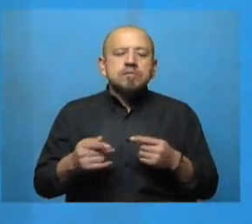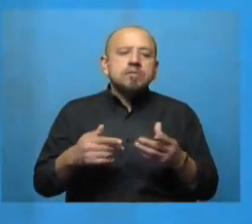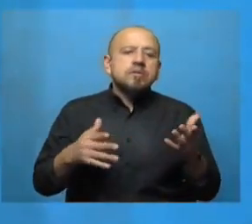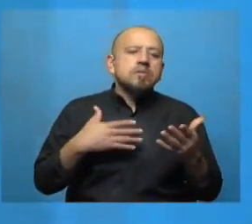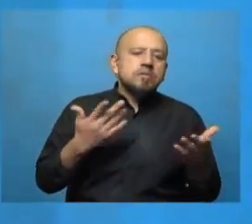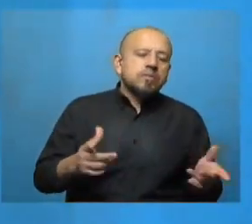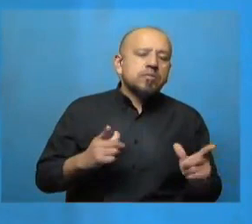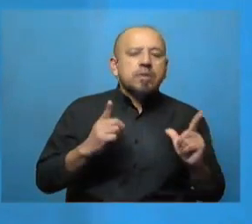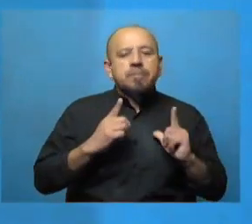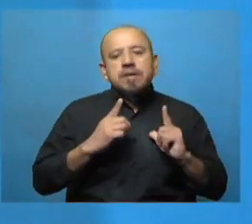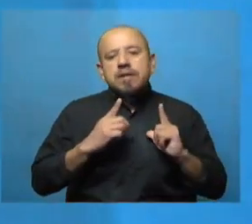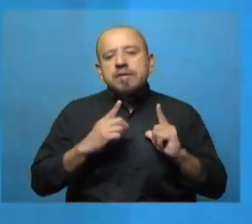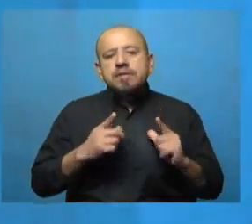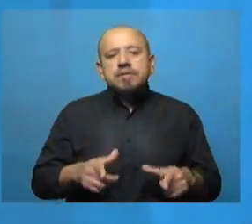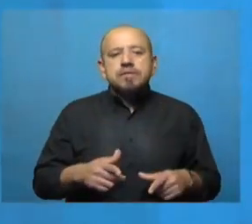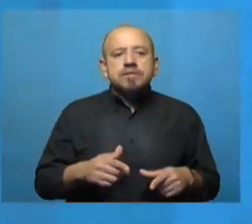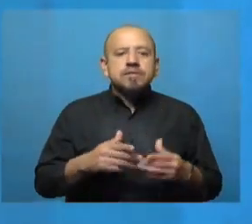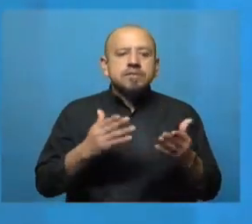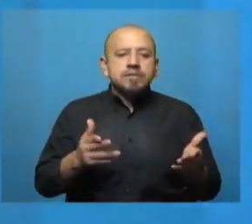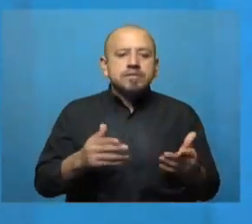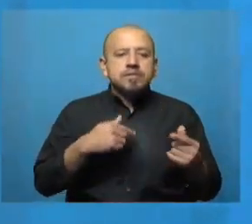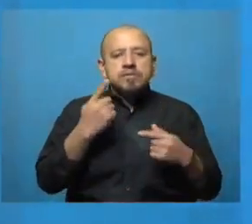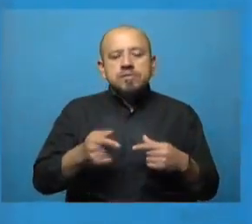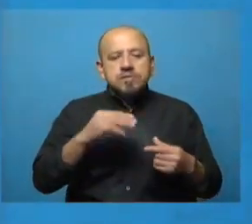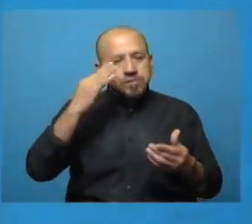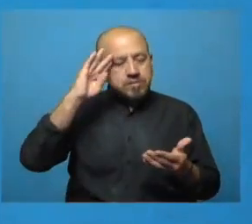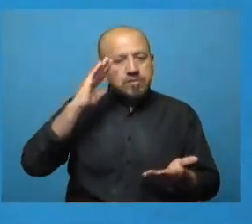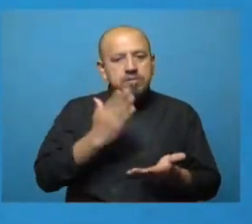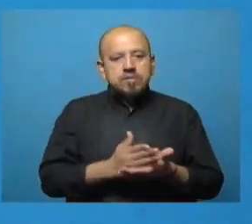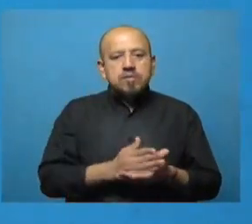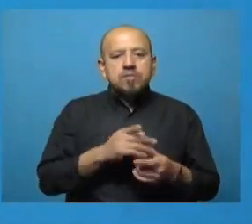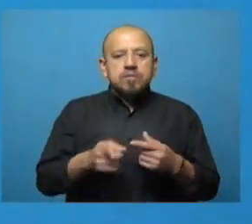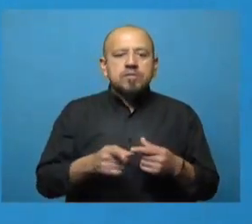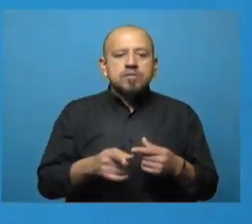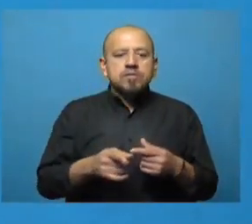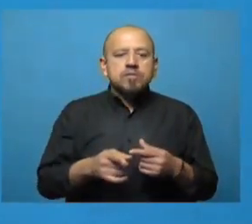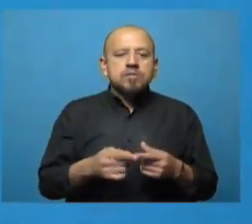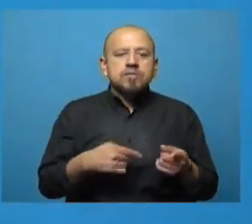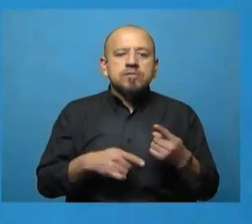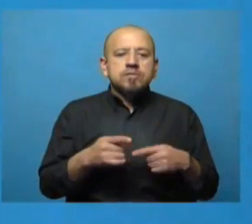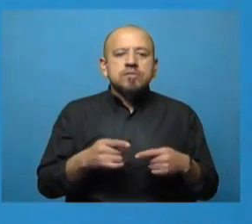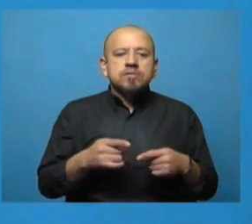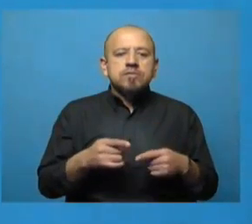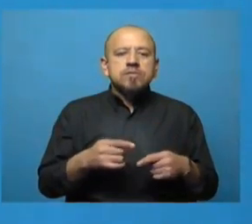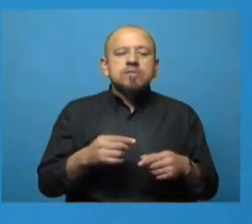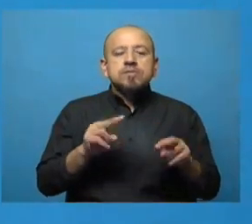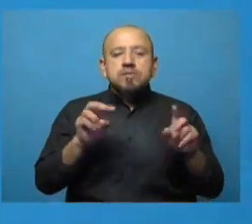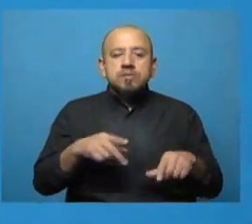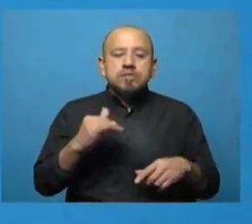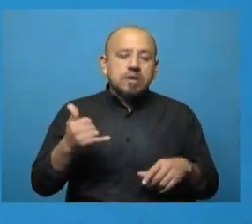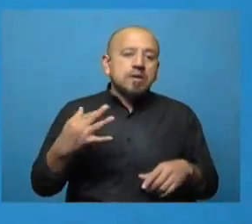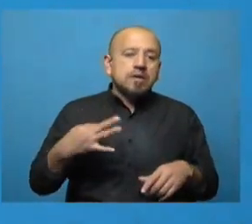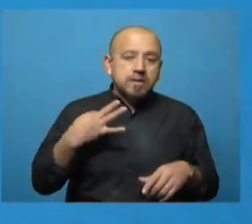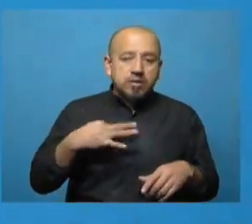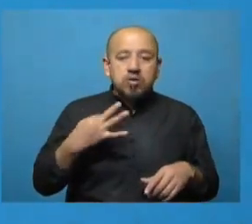de una luz de Esperanza tiene que ver con la salida de la dictadura en aquella en aquella época No porque no tienes ya de sus años el tema no